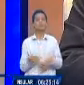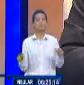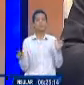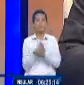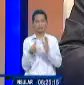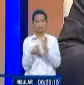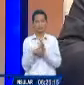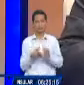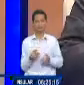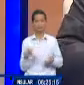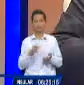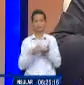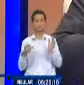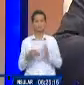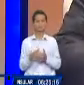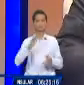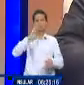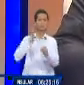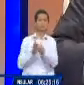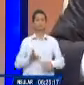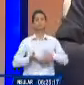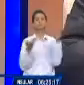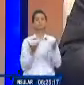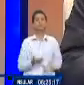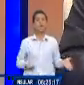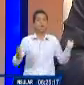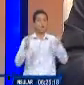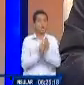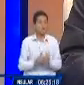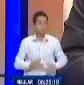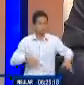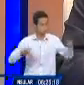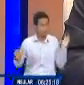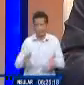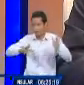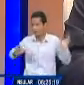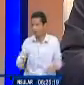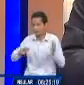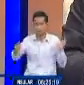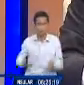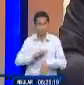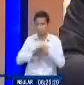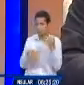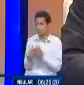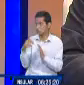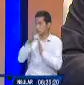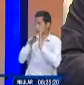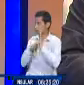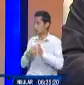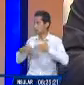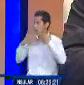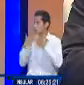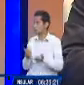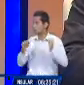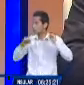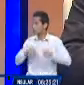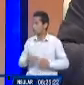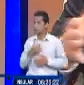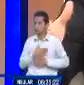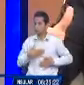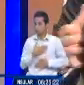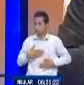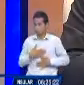ley de minería que lo que pretendía precisamente era reactivar el sector con normas más adecuadas pero que la realidad carlos él no no